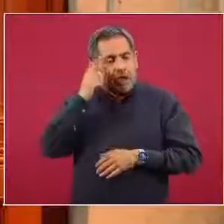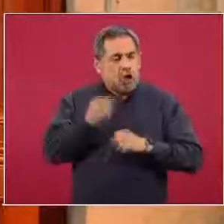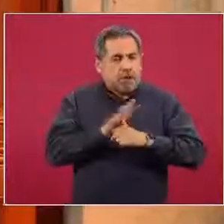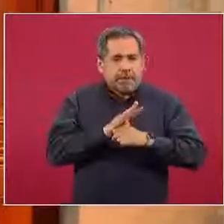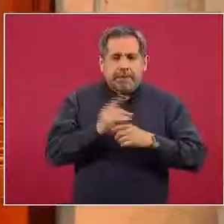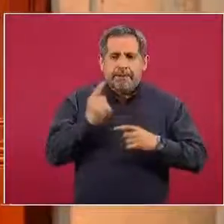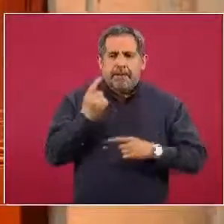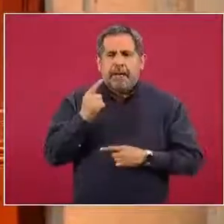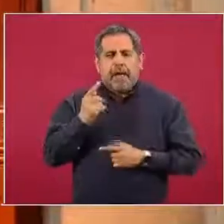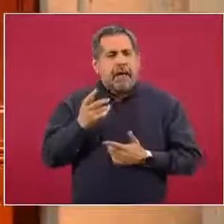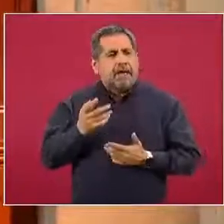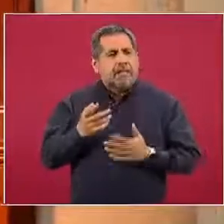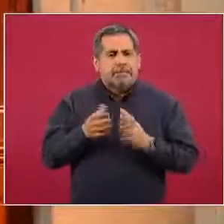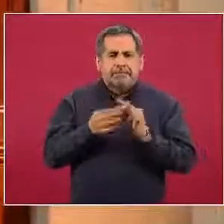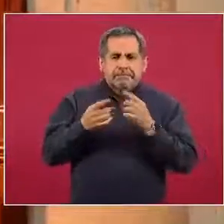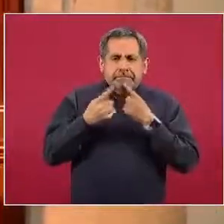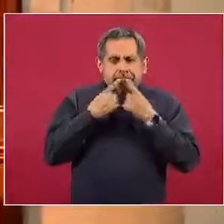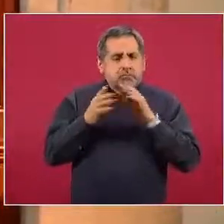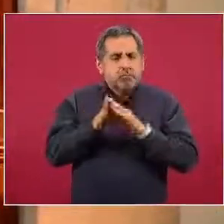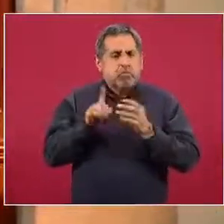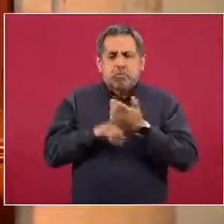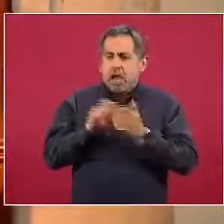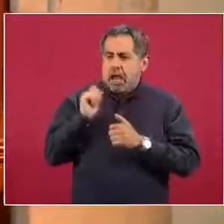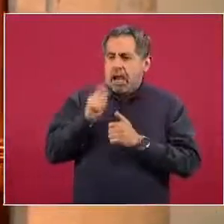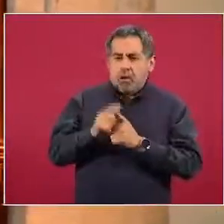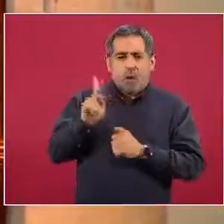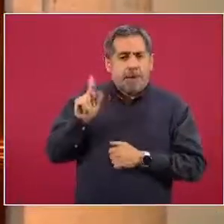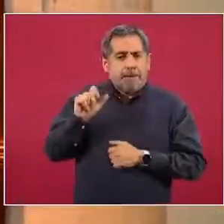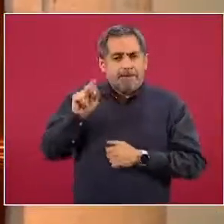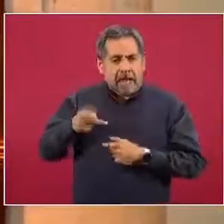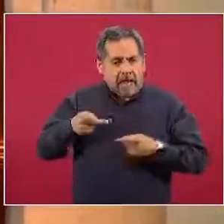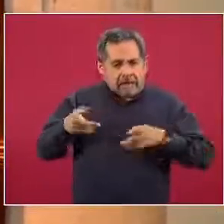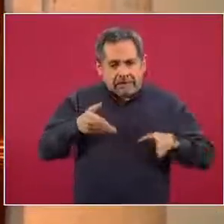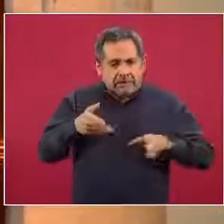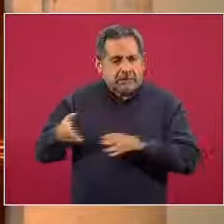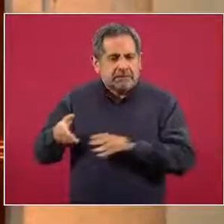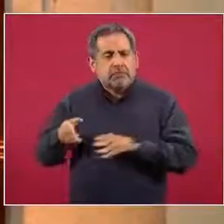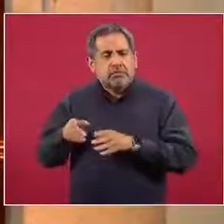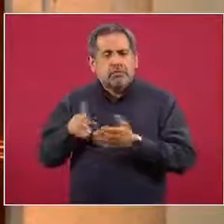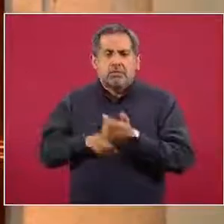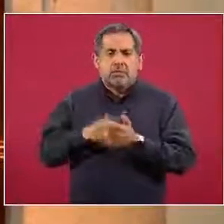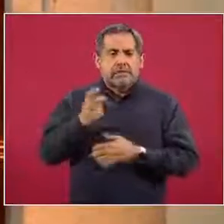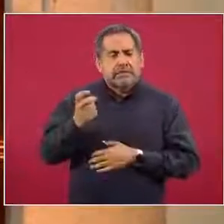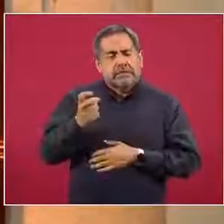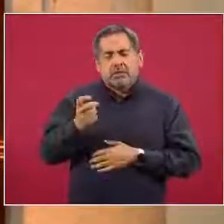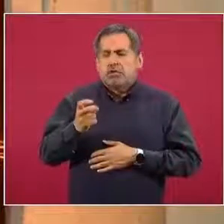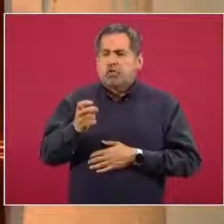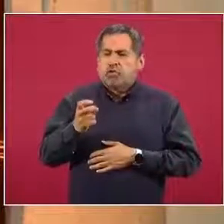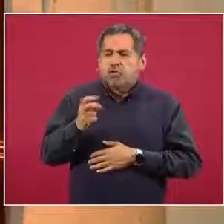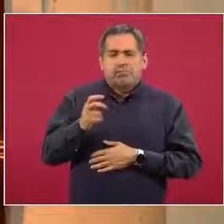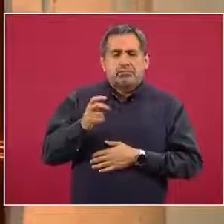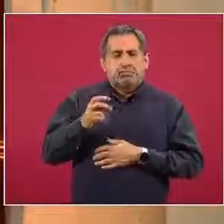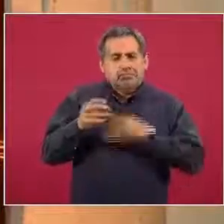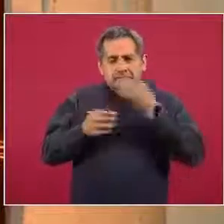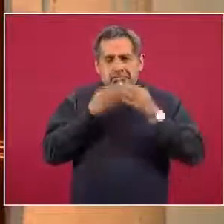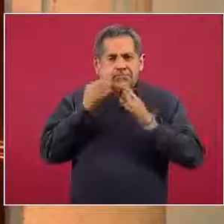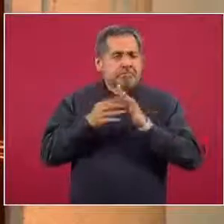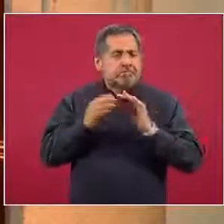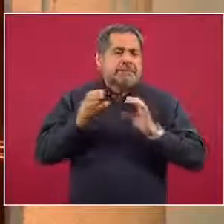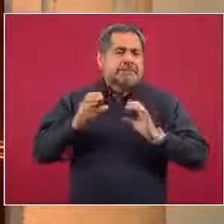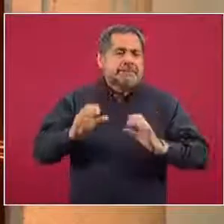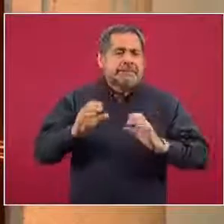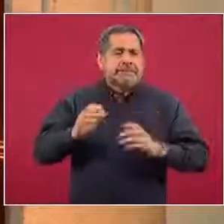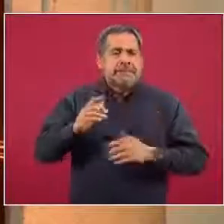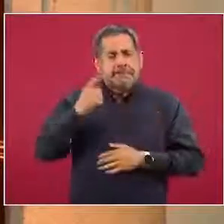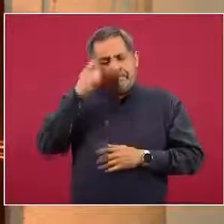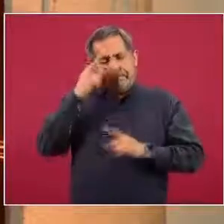para poder articular realmente una estrategia que hiciera prevención, y no solamente hablar de prevención como